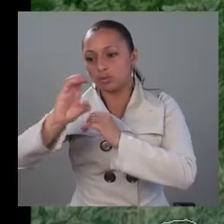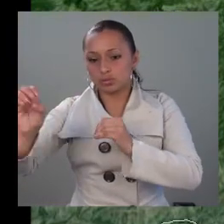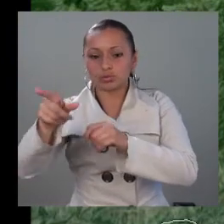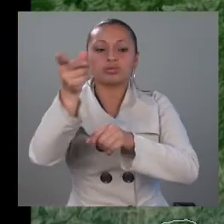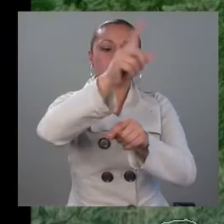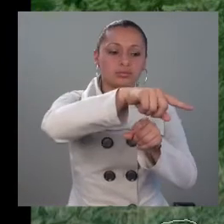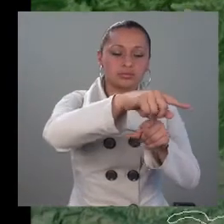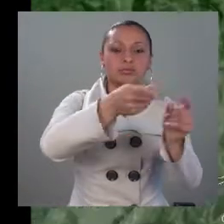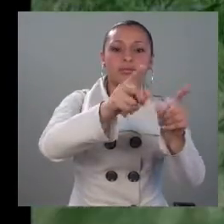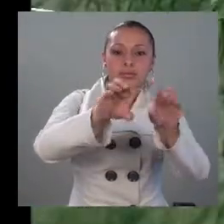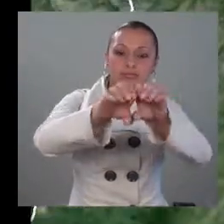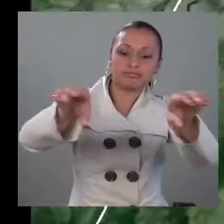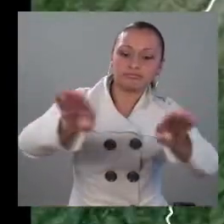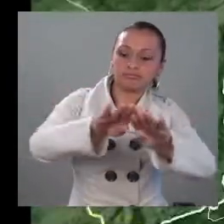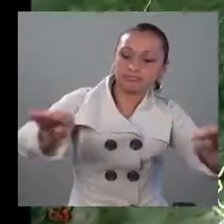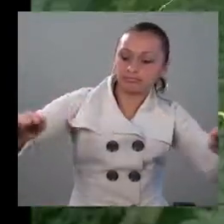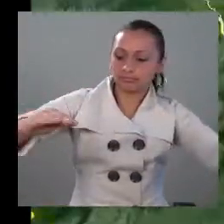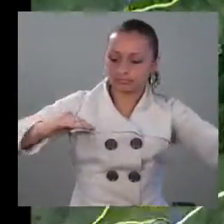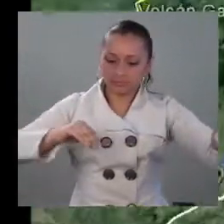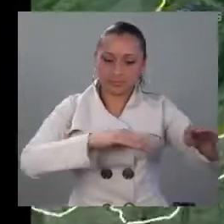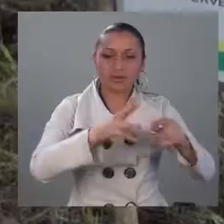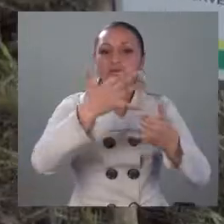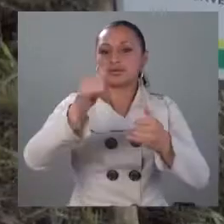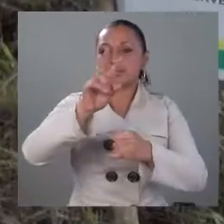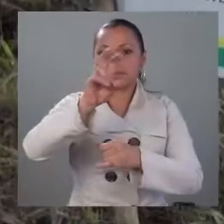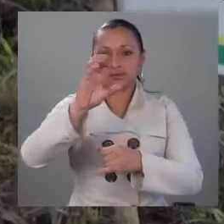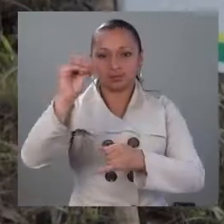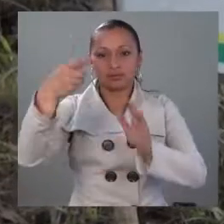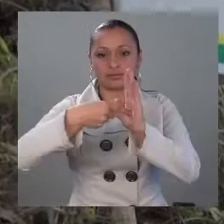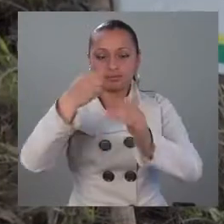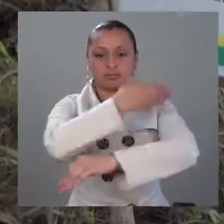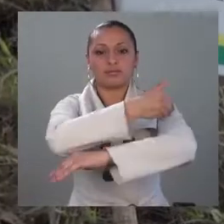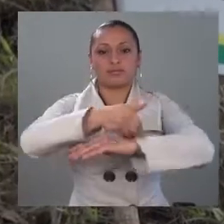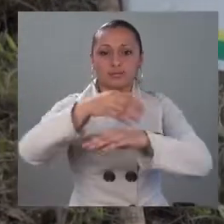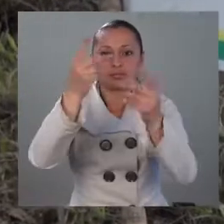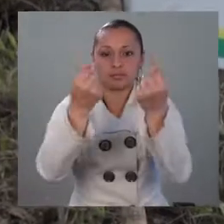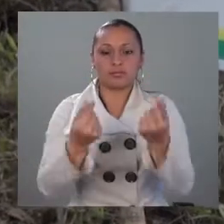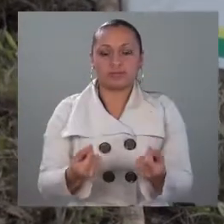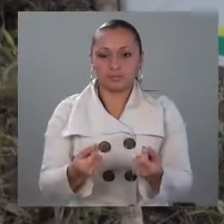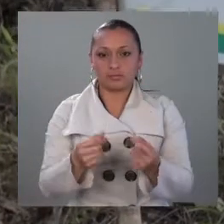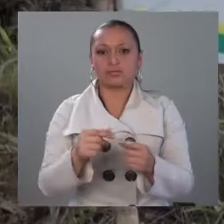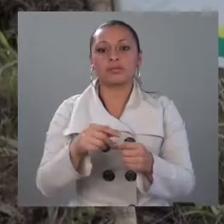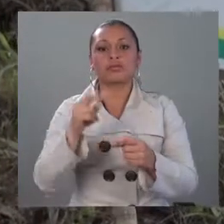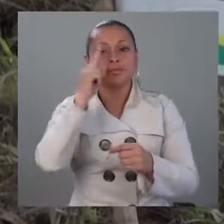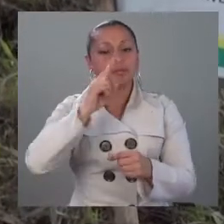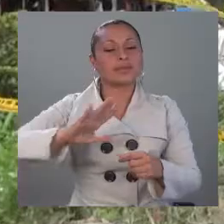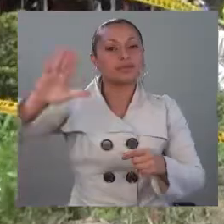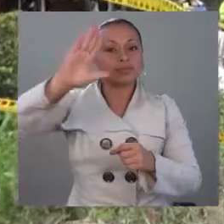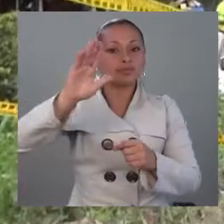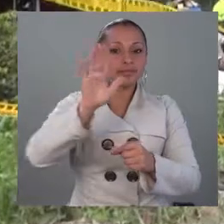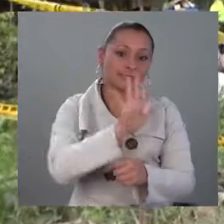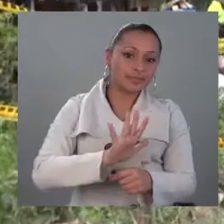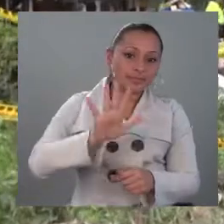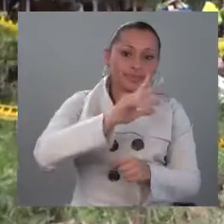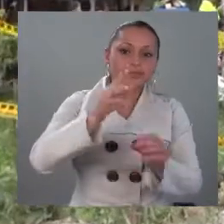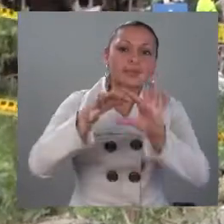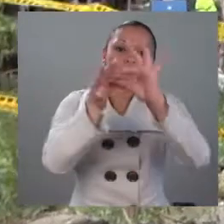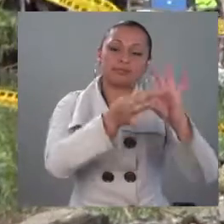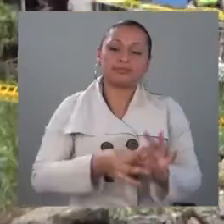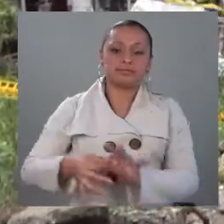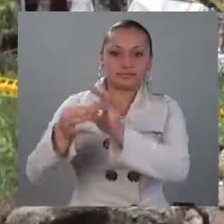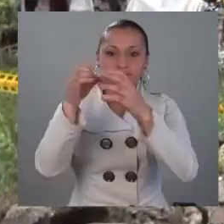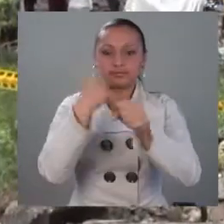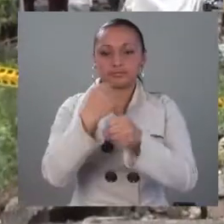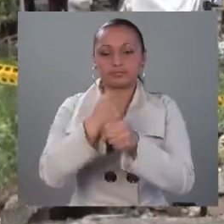pavimentar entre La Cruz y San Bernardo por una cifra que alcanza los 70 mil millones de pesos. Nación y departamento trabajan por